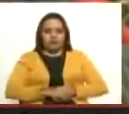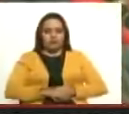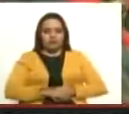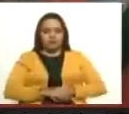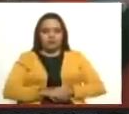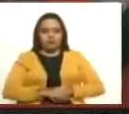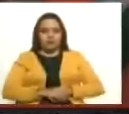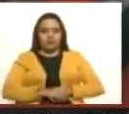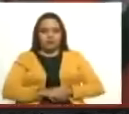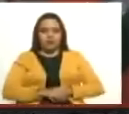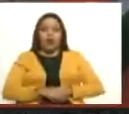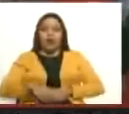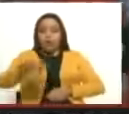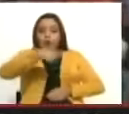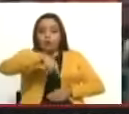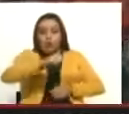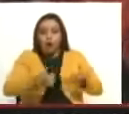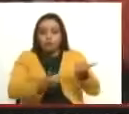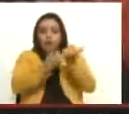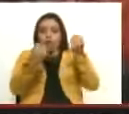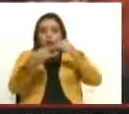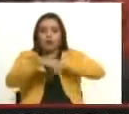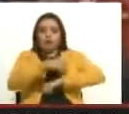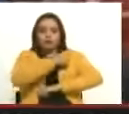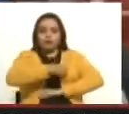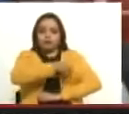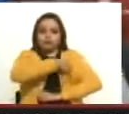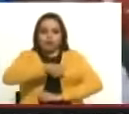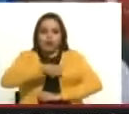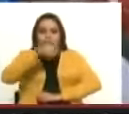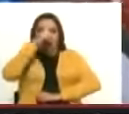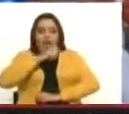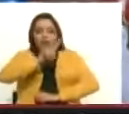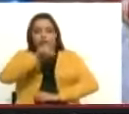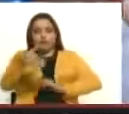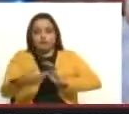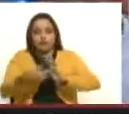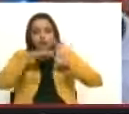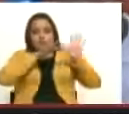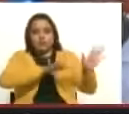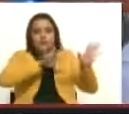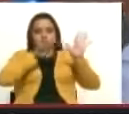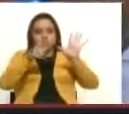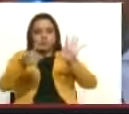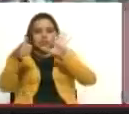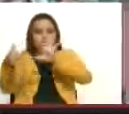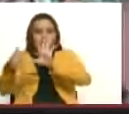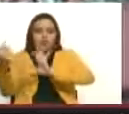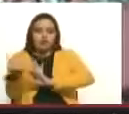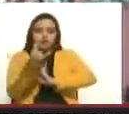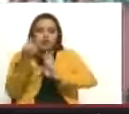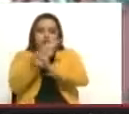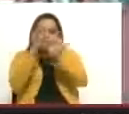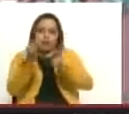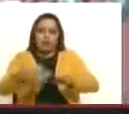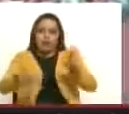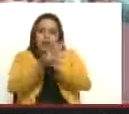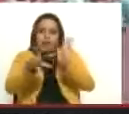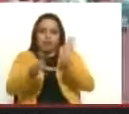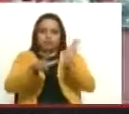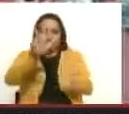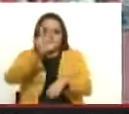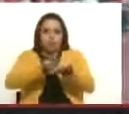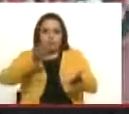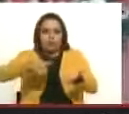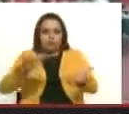¿Usted apoya el acuerdo de Ginebra de 1966? Como el único instrumento jurídico válido para